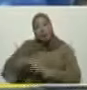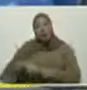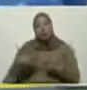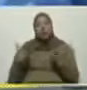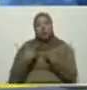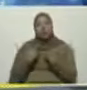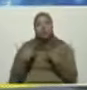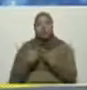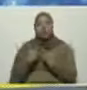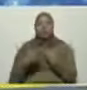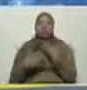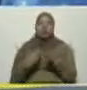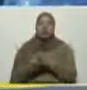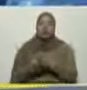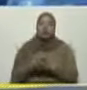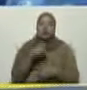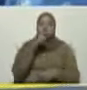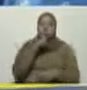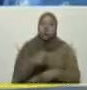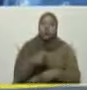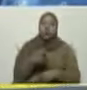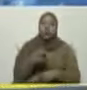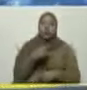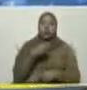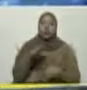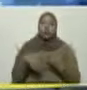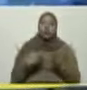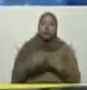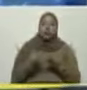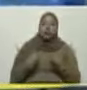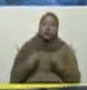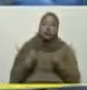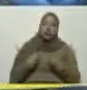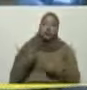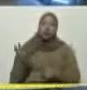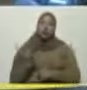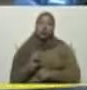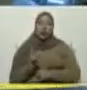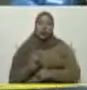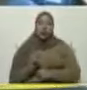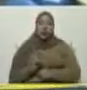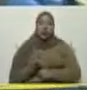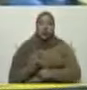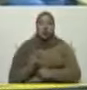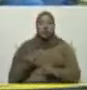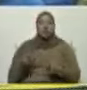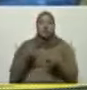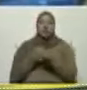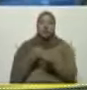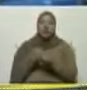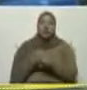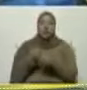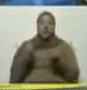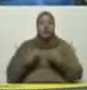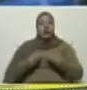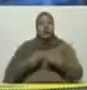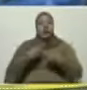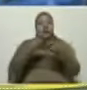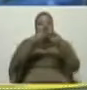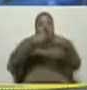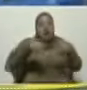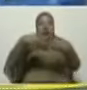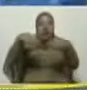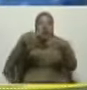Y te odio y tú eres tal Y te odio la intolerancia para qué Para dividir a Venezuela no vamos a permitir que dividan más a